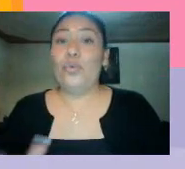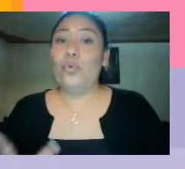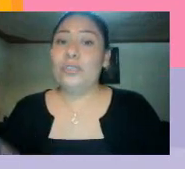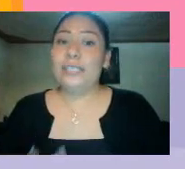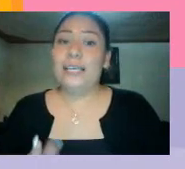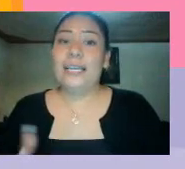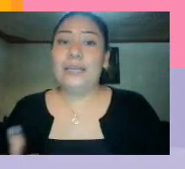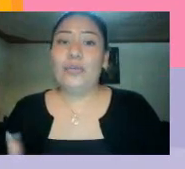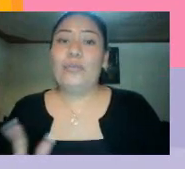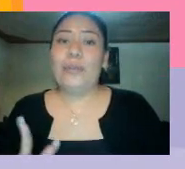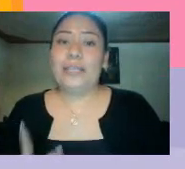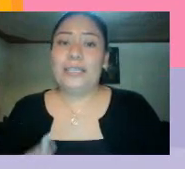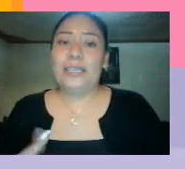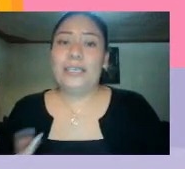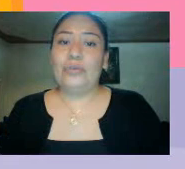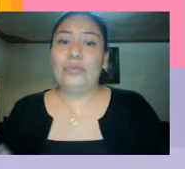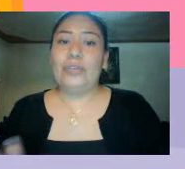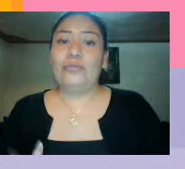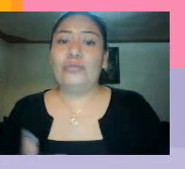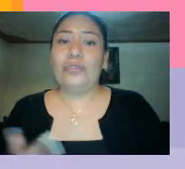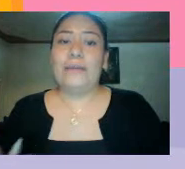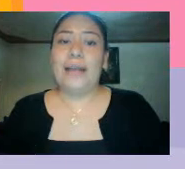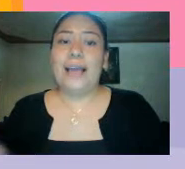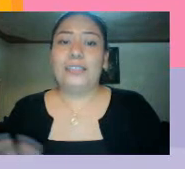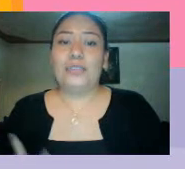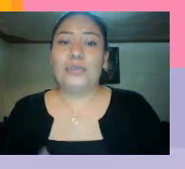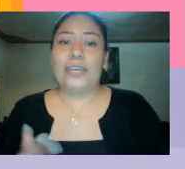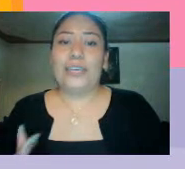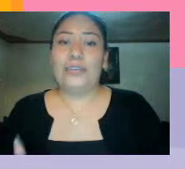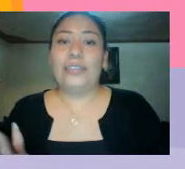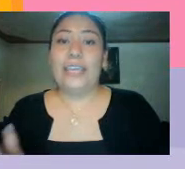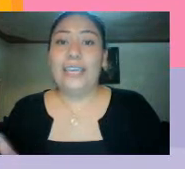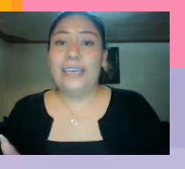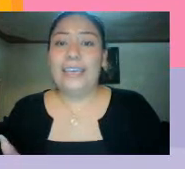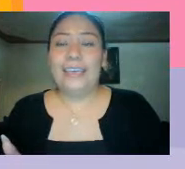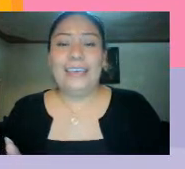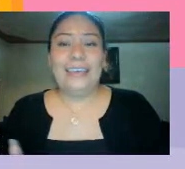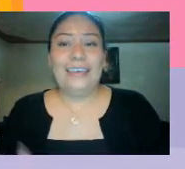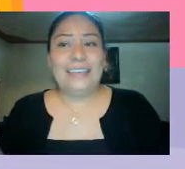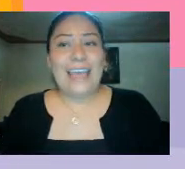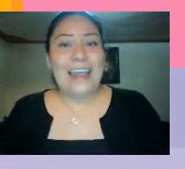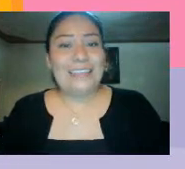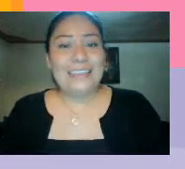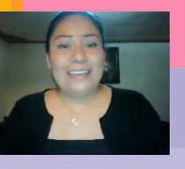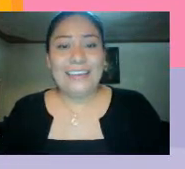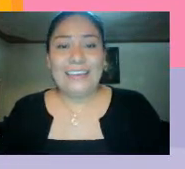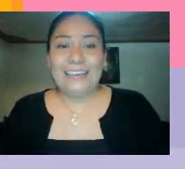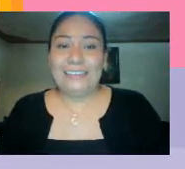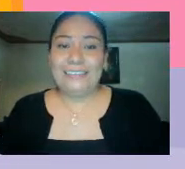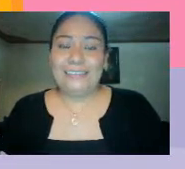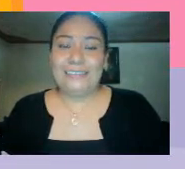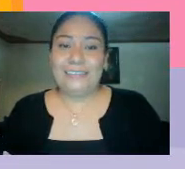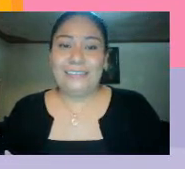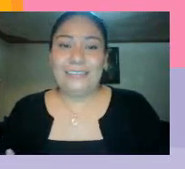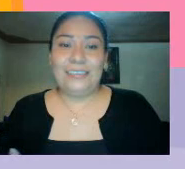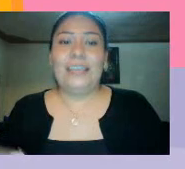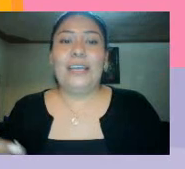Naranja dulce, limón partido, dame un abrazo que yo te... Ya la tienen.